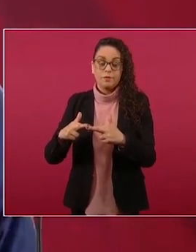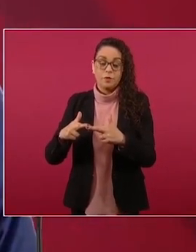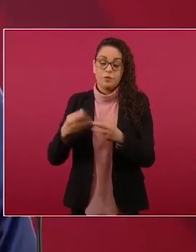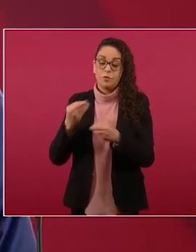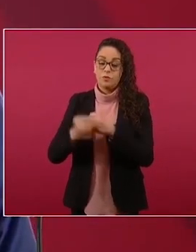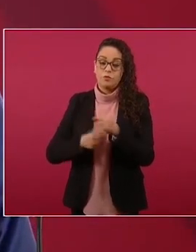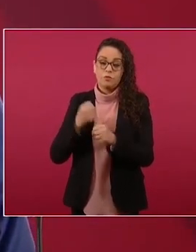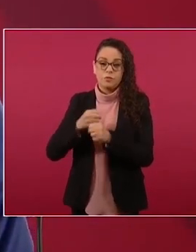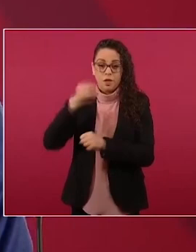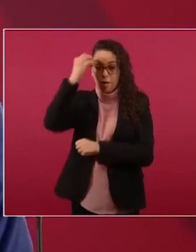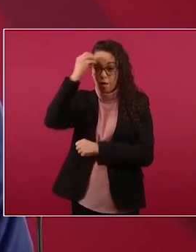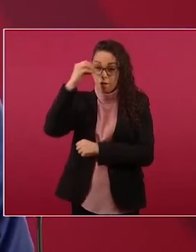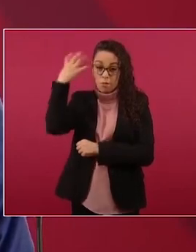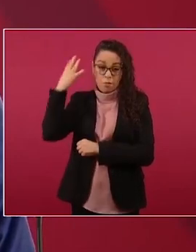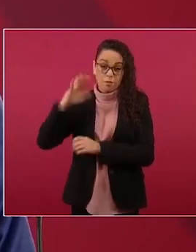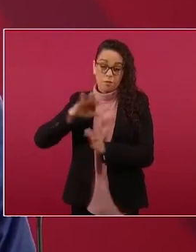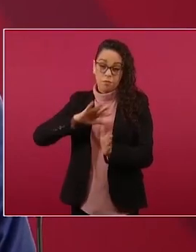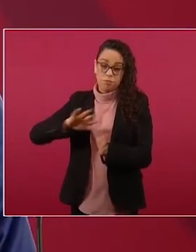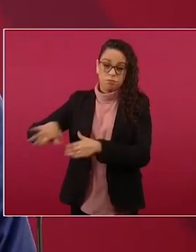abandonada por mucho tiempo